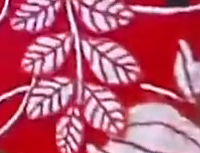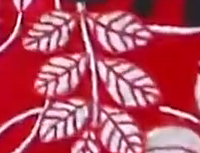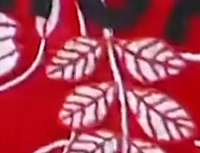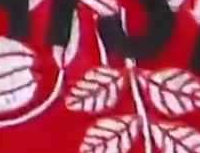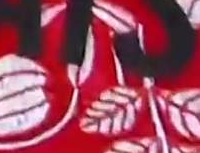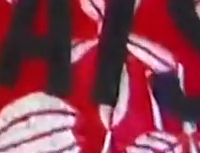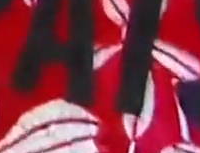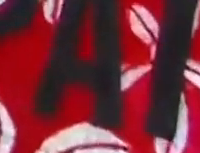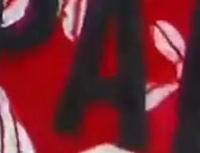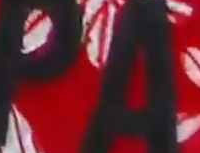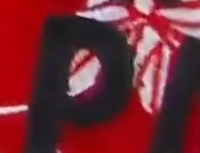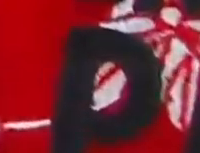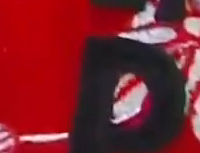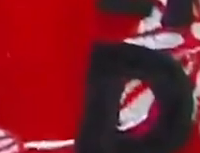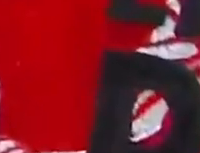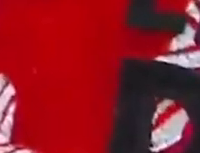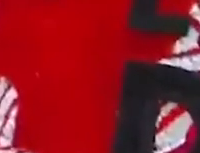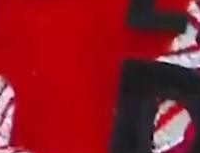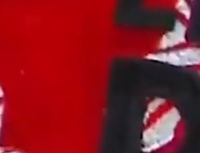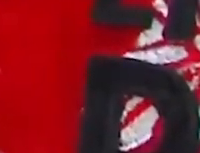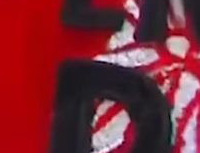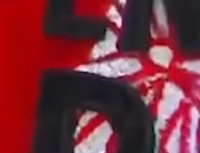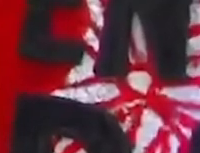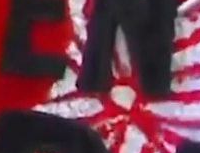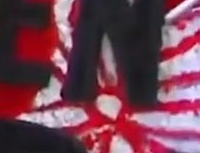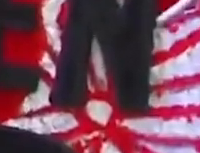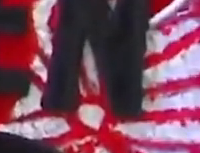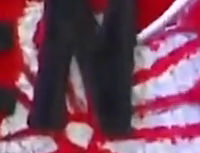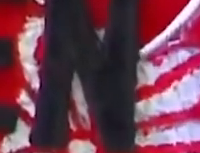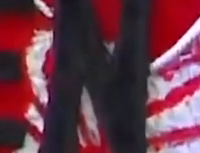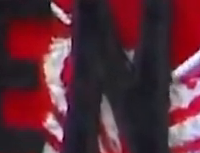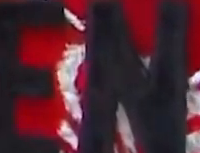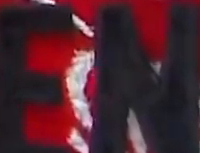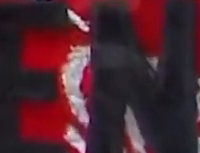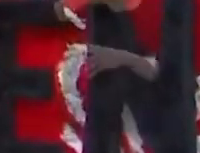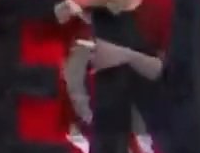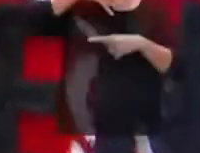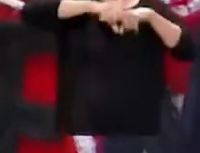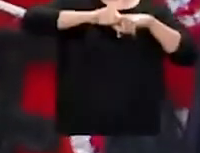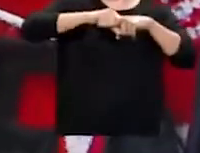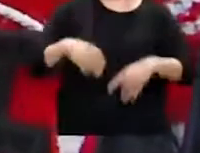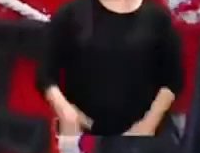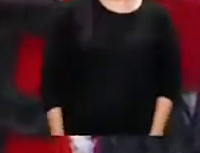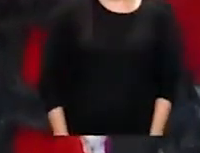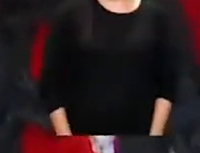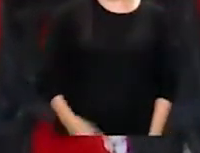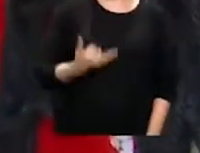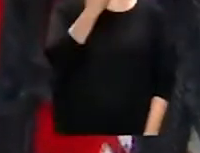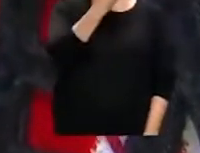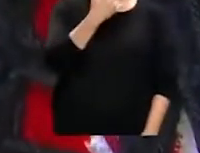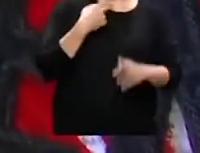La feria florece en cada paisa. Ahí está el quinto puesto de la silleta comercial. Germán de Jesús